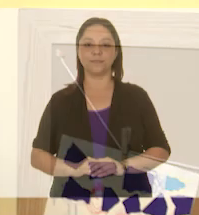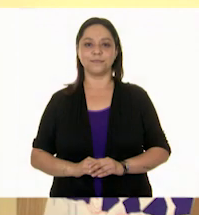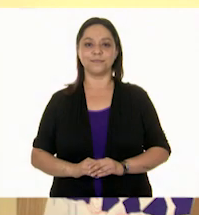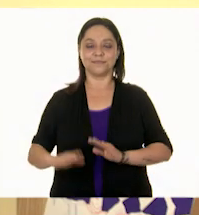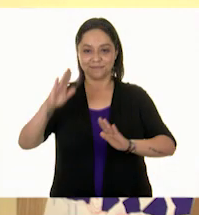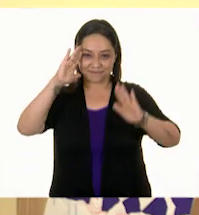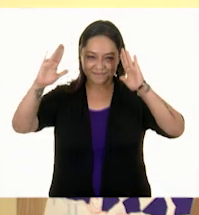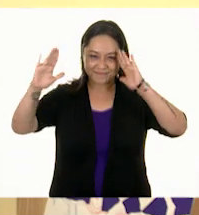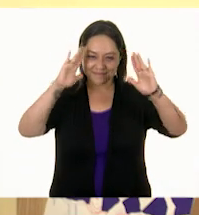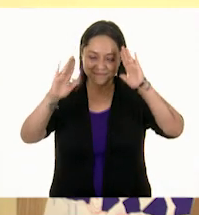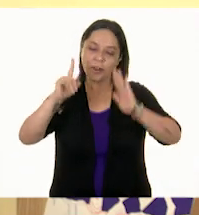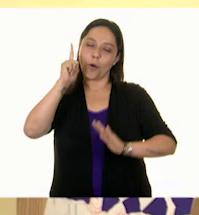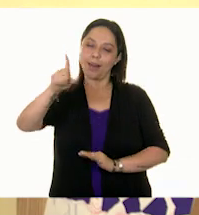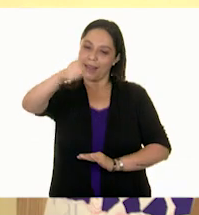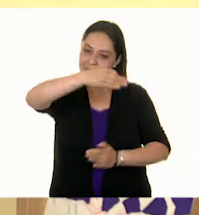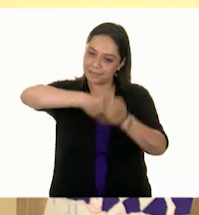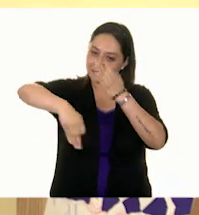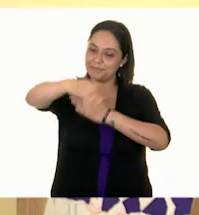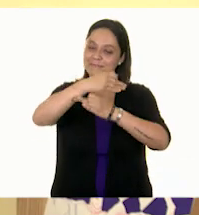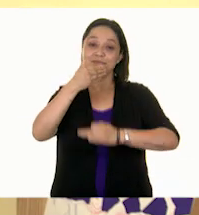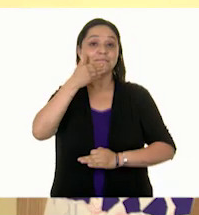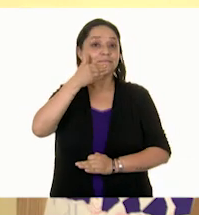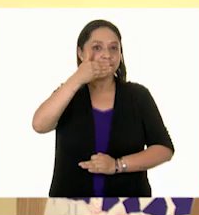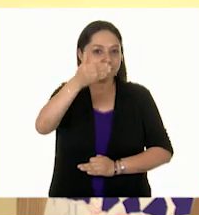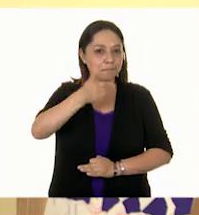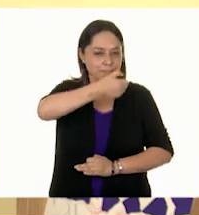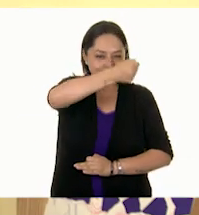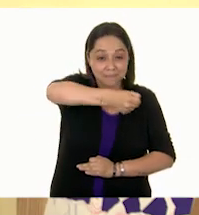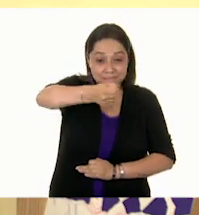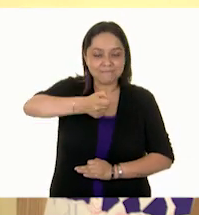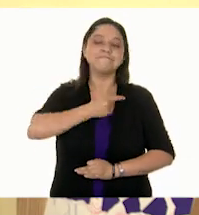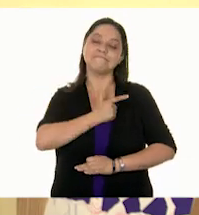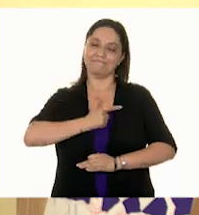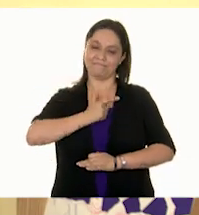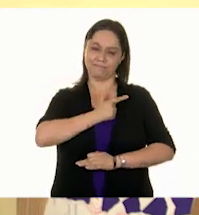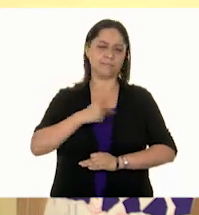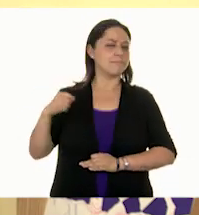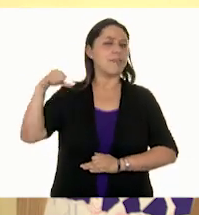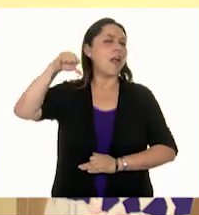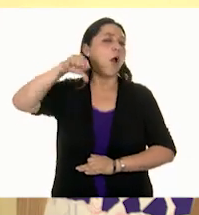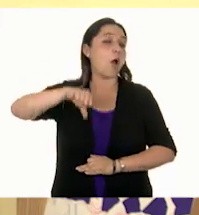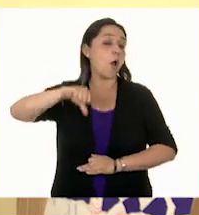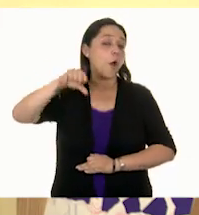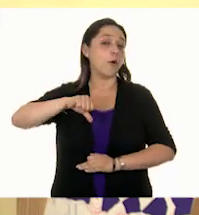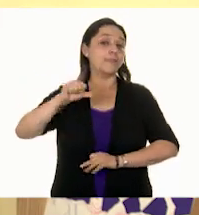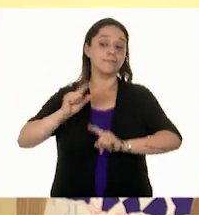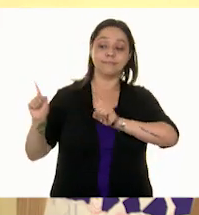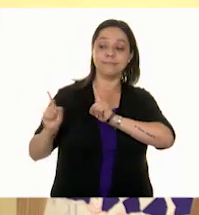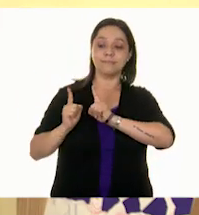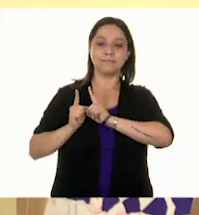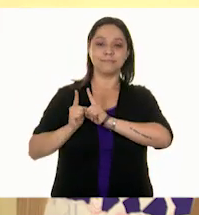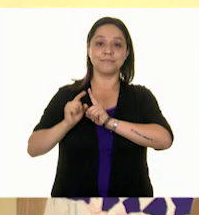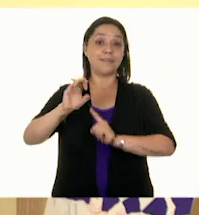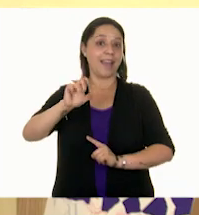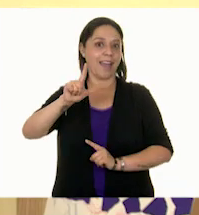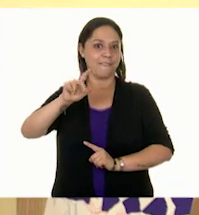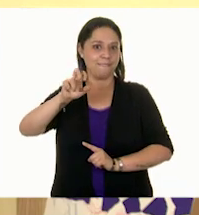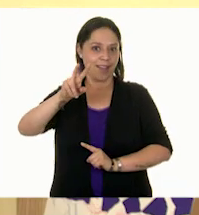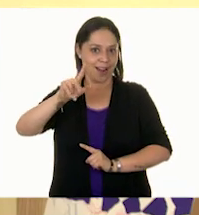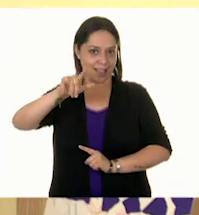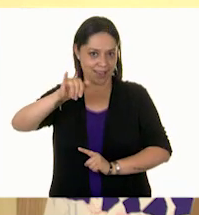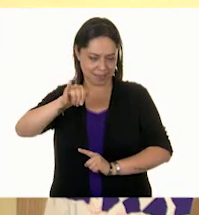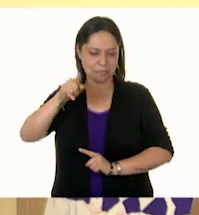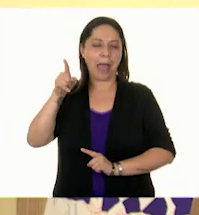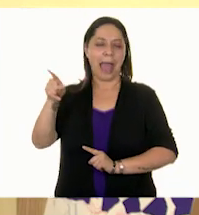Hola, hola. Espero que se encuentren muy bien. Es un gusto saludarles. El día de hoy nos acompaña Evelyn, que seguramente tiene